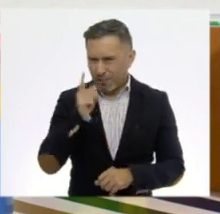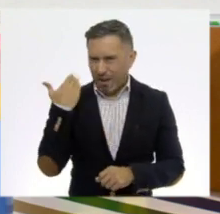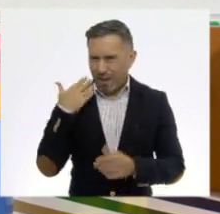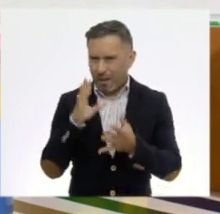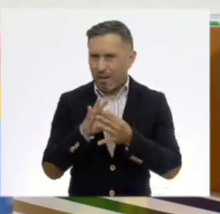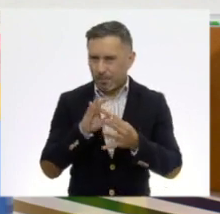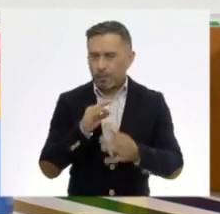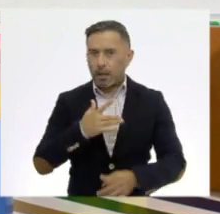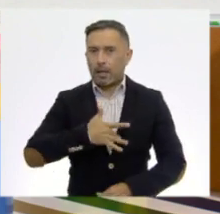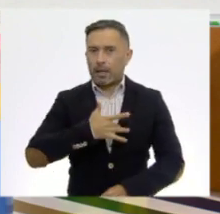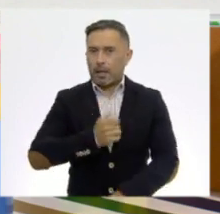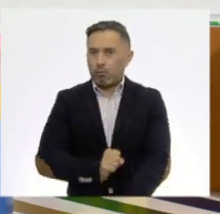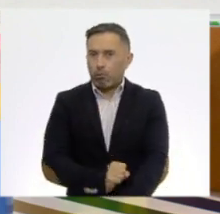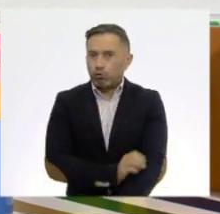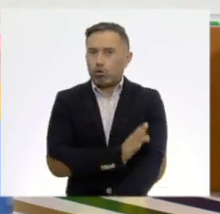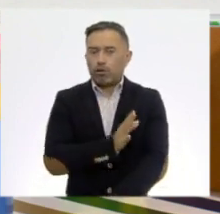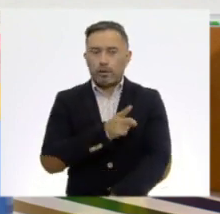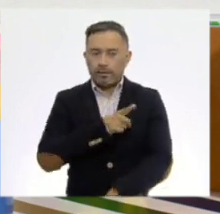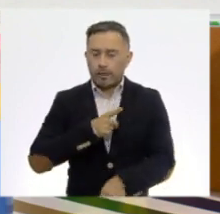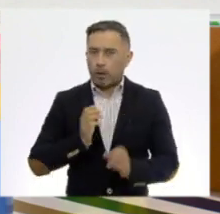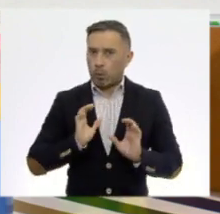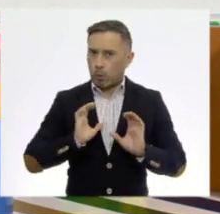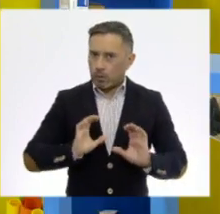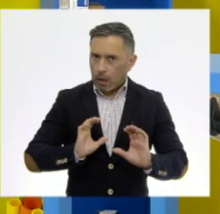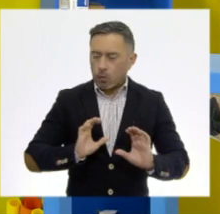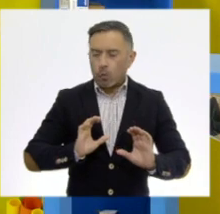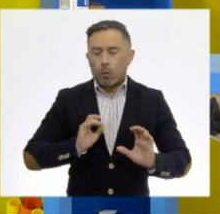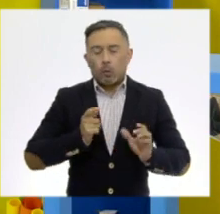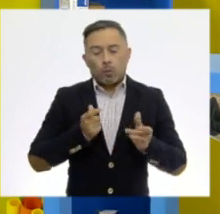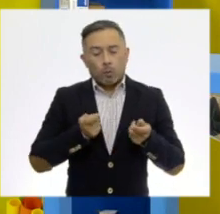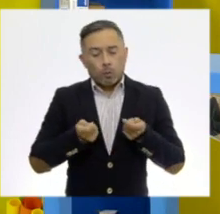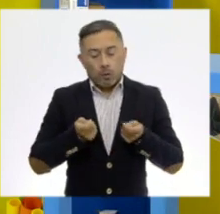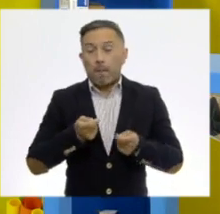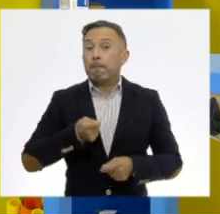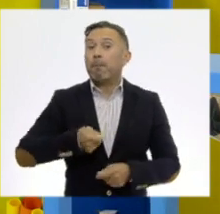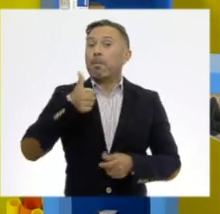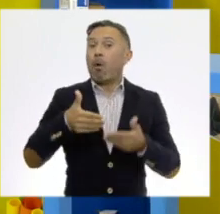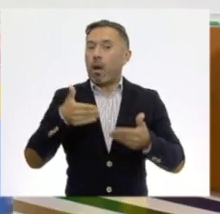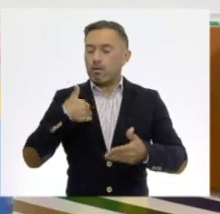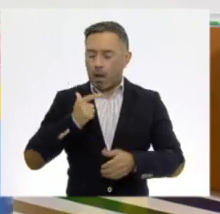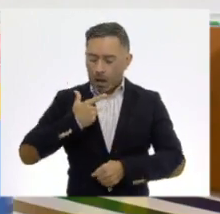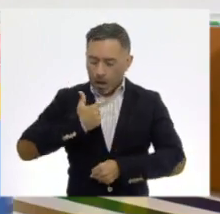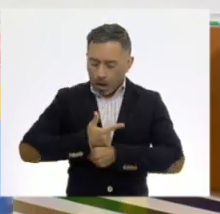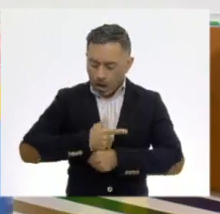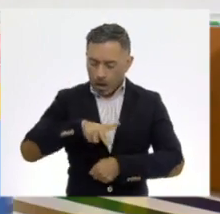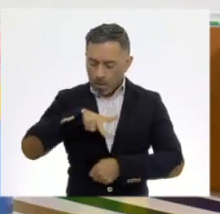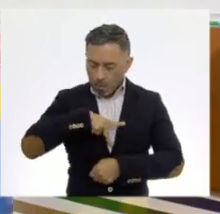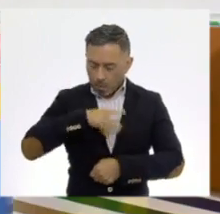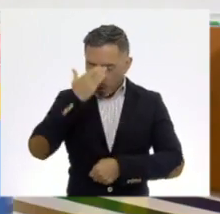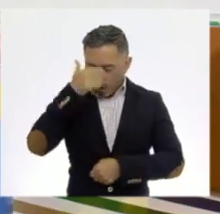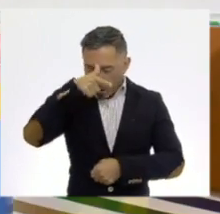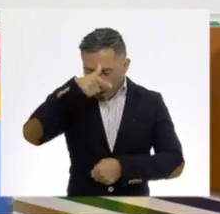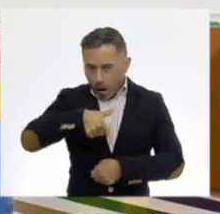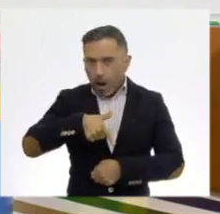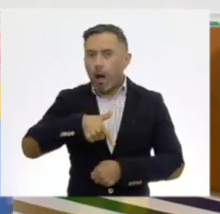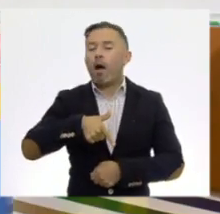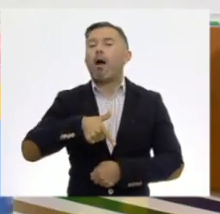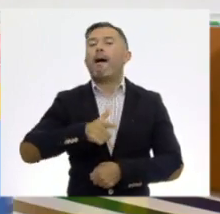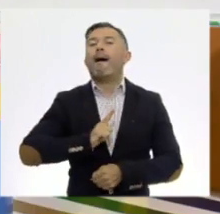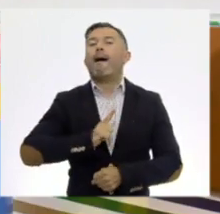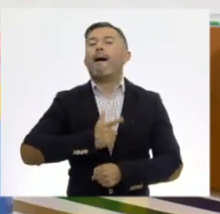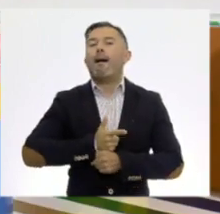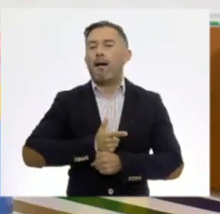podemos cuidarlas, de cómo podemos reconocerlas primero para poder hablar de ellas y después, tal vez con